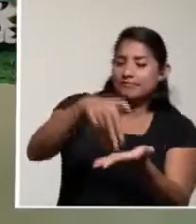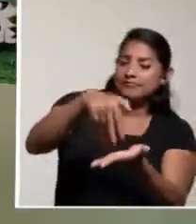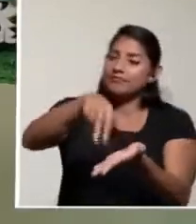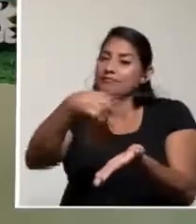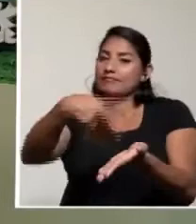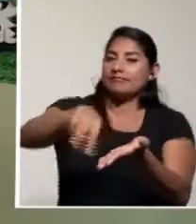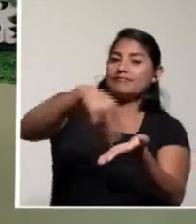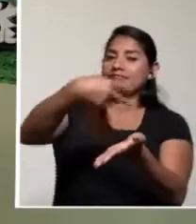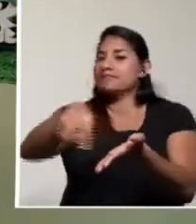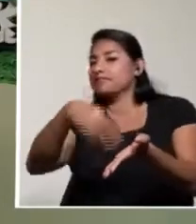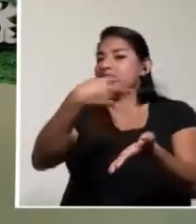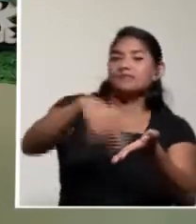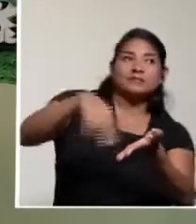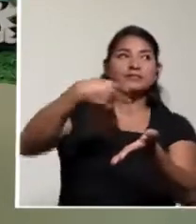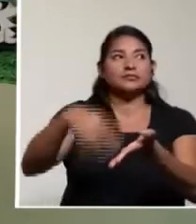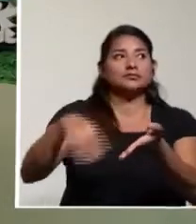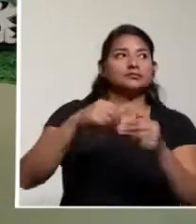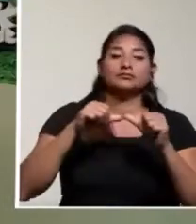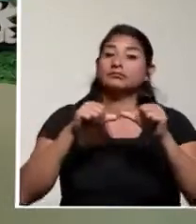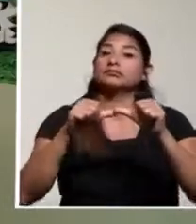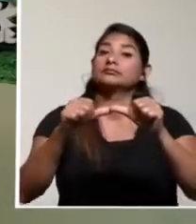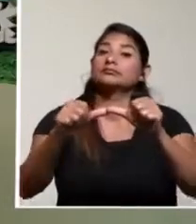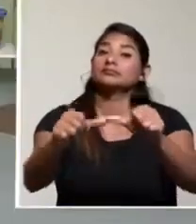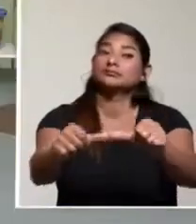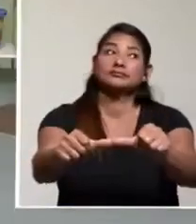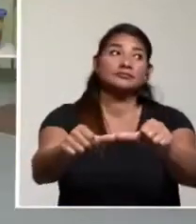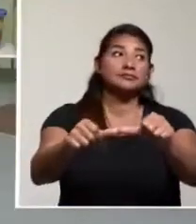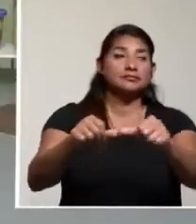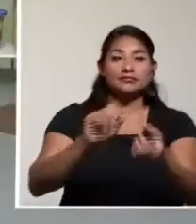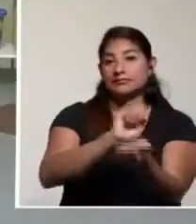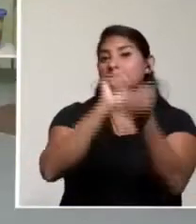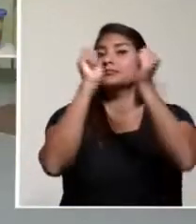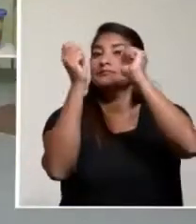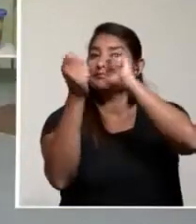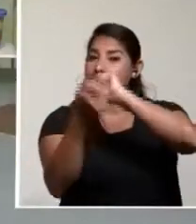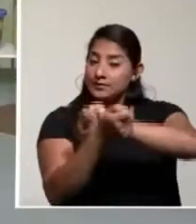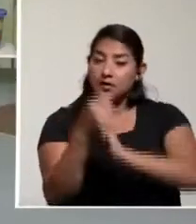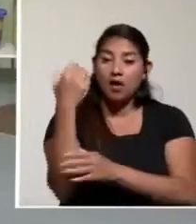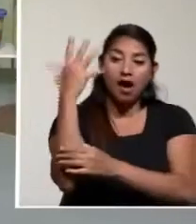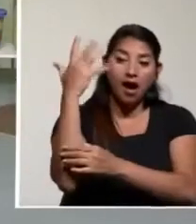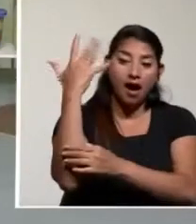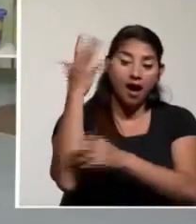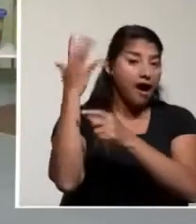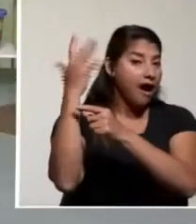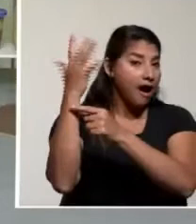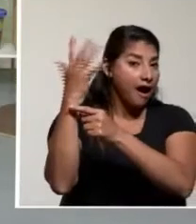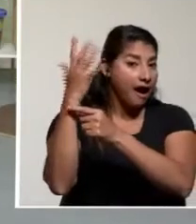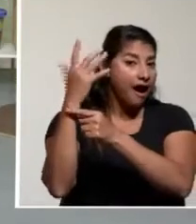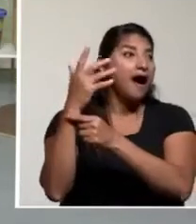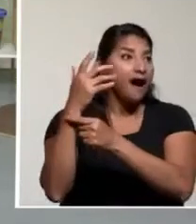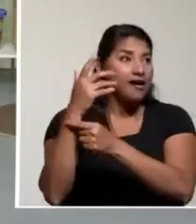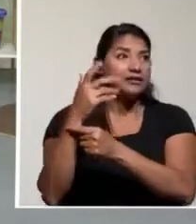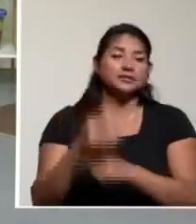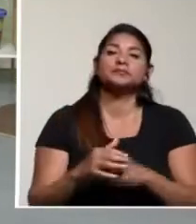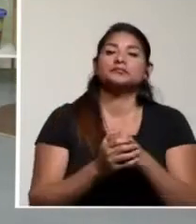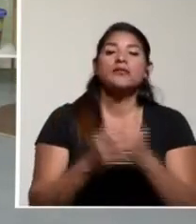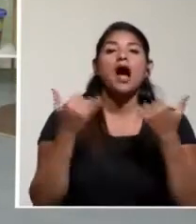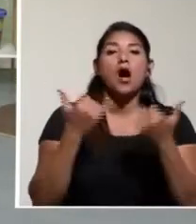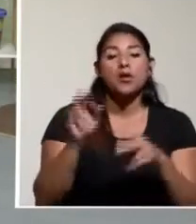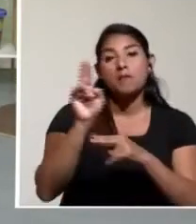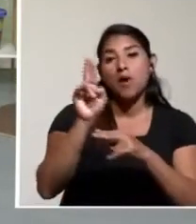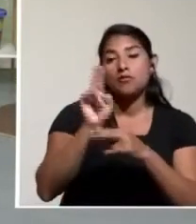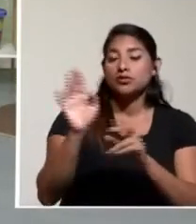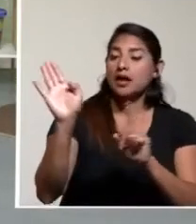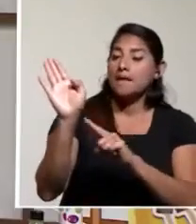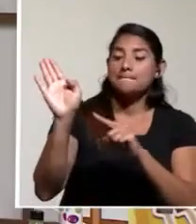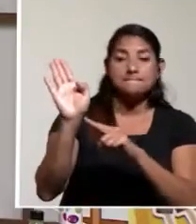rock and roll. Y cambio. Cambio de lado. Ahora voy a usar la